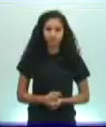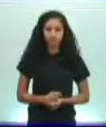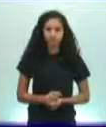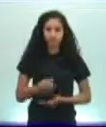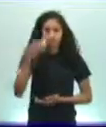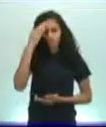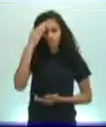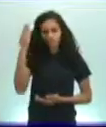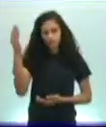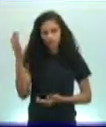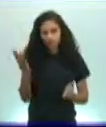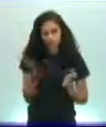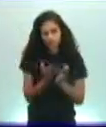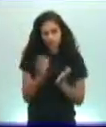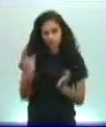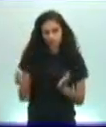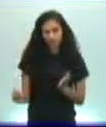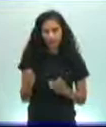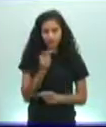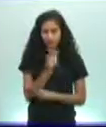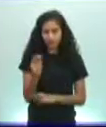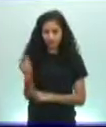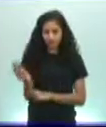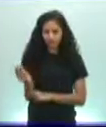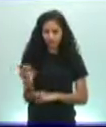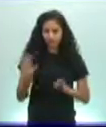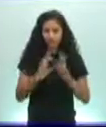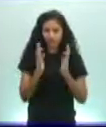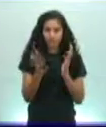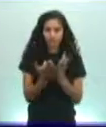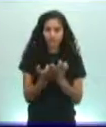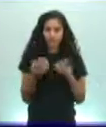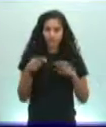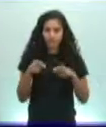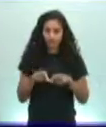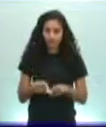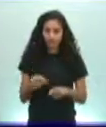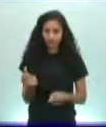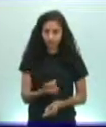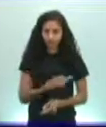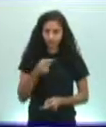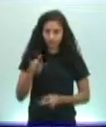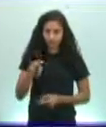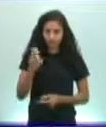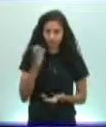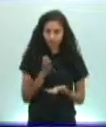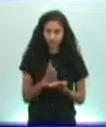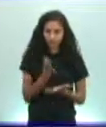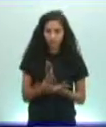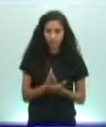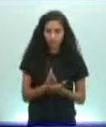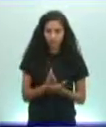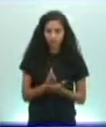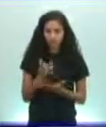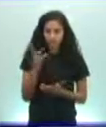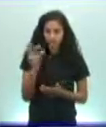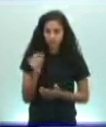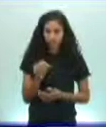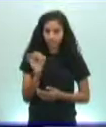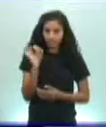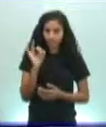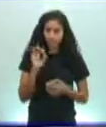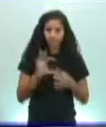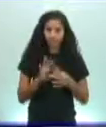Mis saludos, estudiantes, profesores y a la familia que nuevamente nos acompaña en otro encuentro de